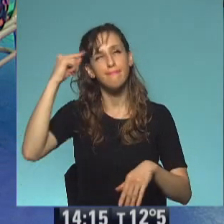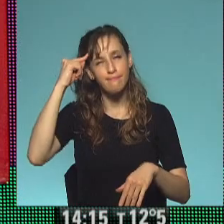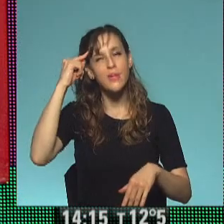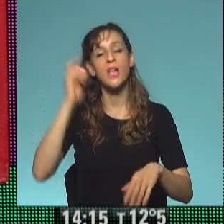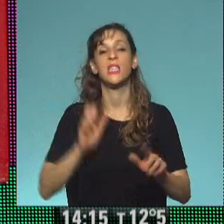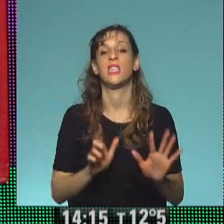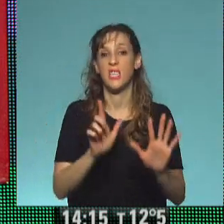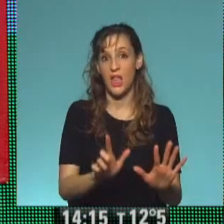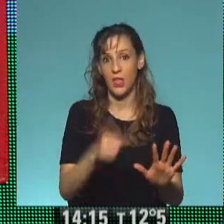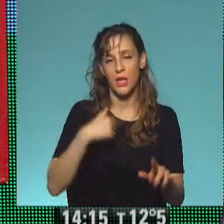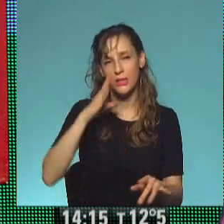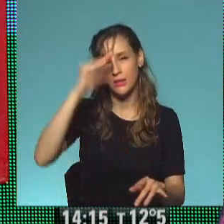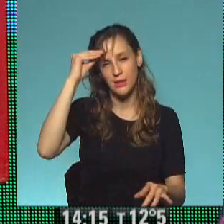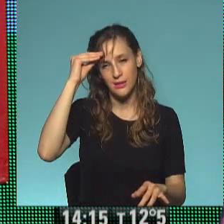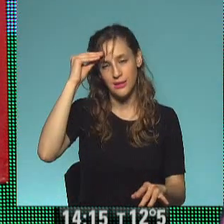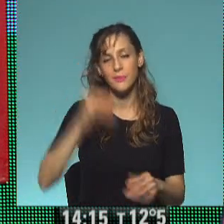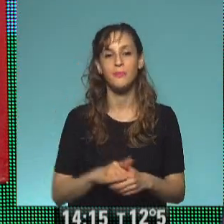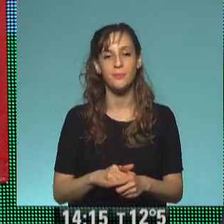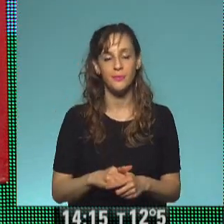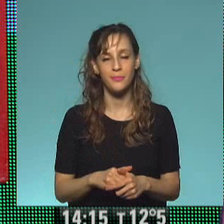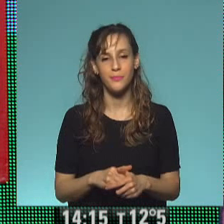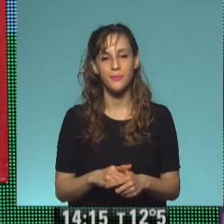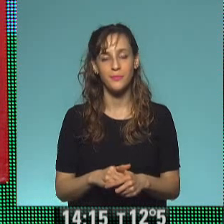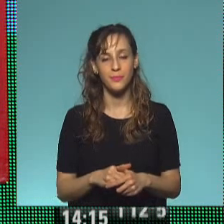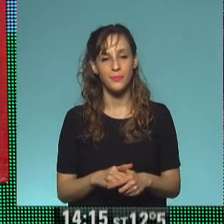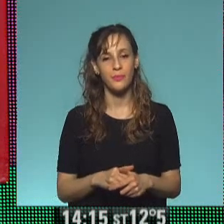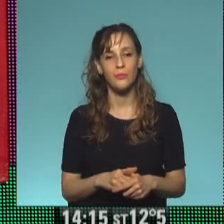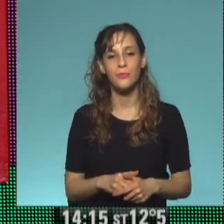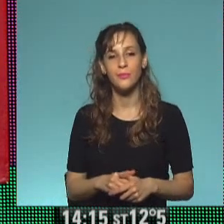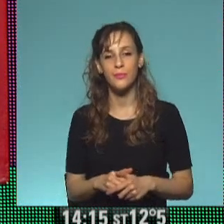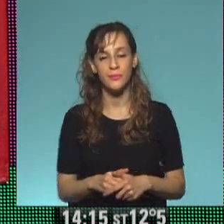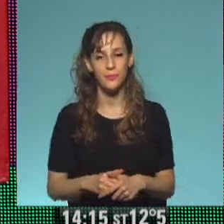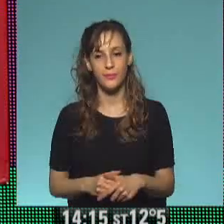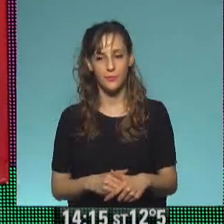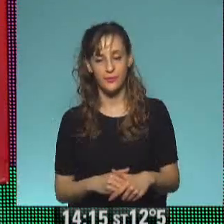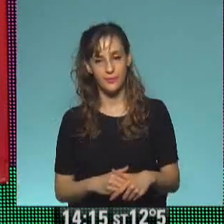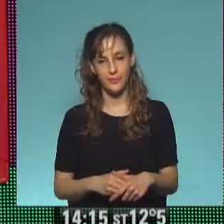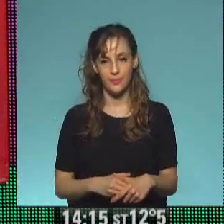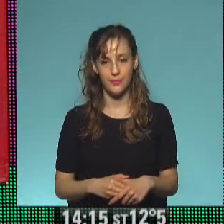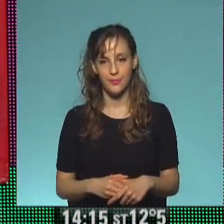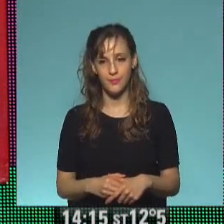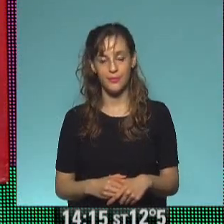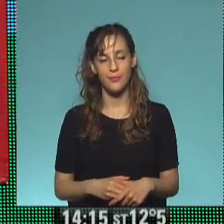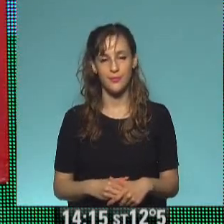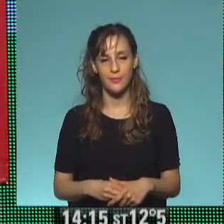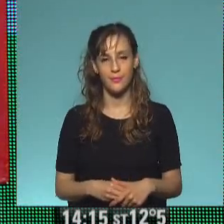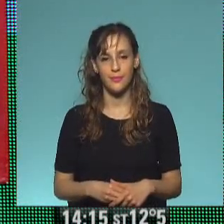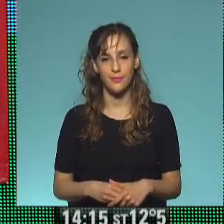el 7 en la cabeza, vamos a hacer la cabeza. La cabeza de maga. Haceme flequillo. Hacer el flequillo, maga.